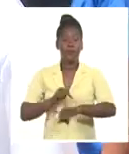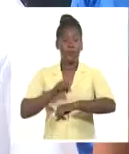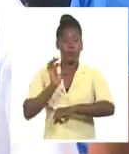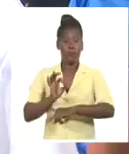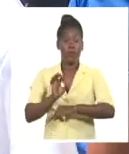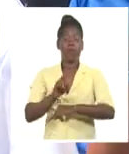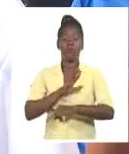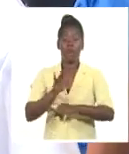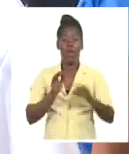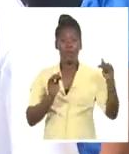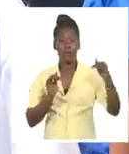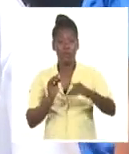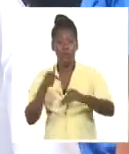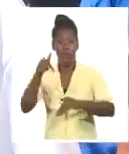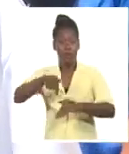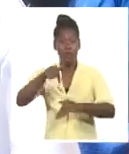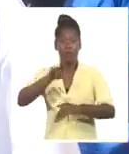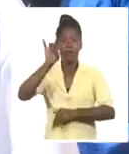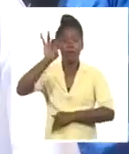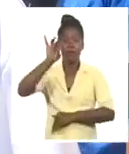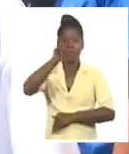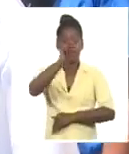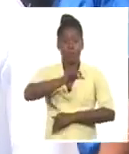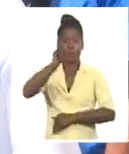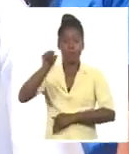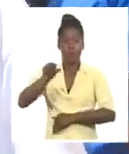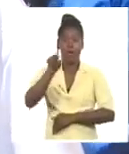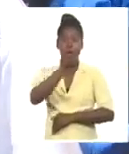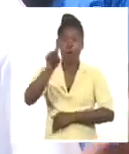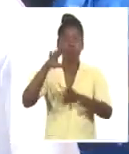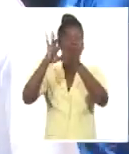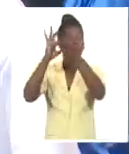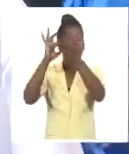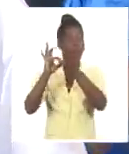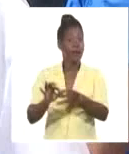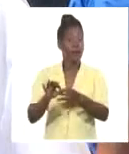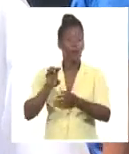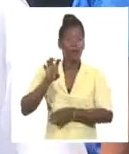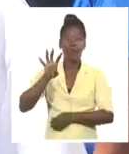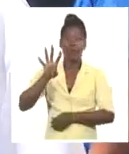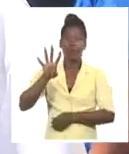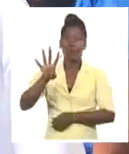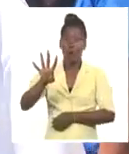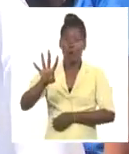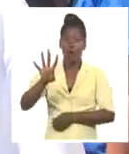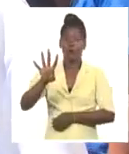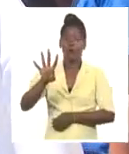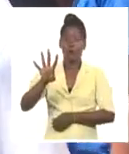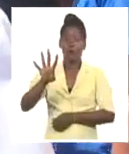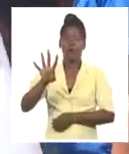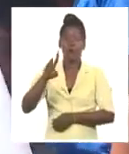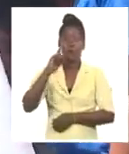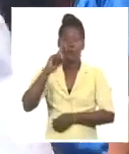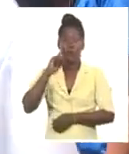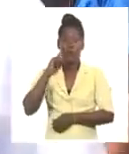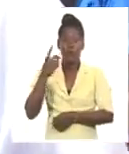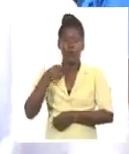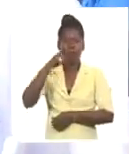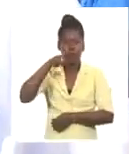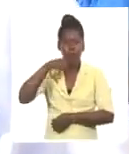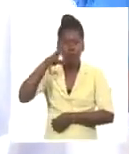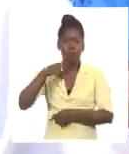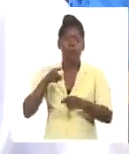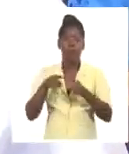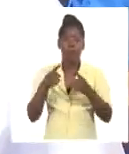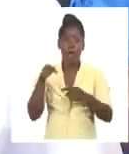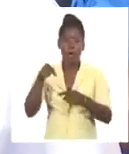recibido 15 pacientes en el hospital, de ellos 11 extremadamente graves, 4 pacientes que están en evaluación aún porque acaban